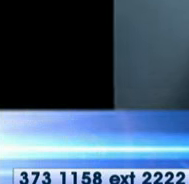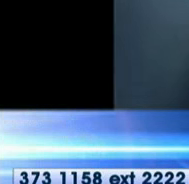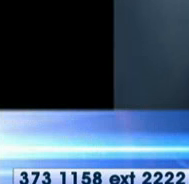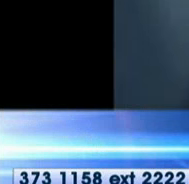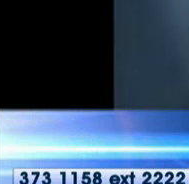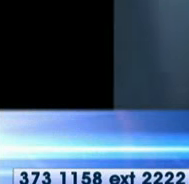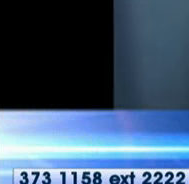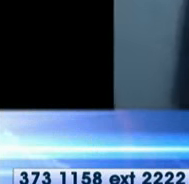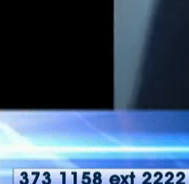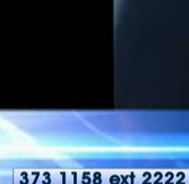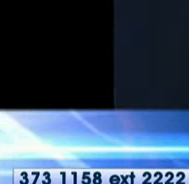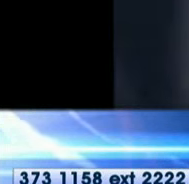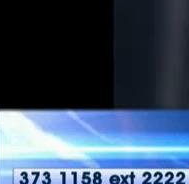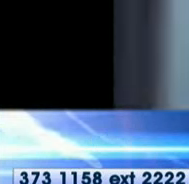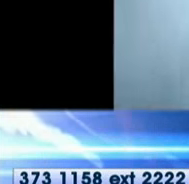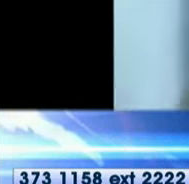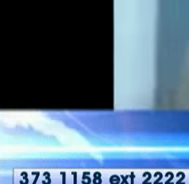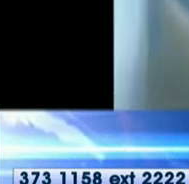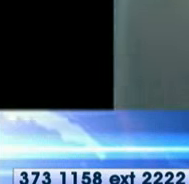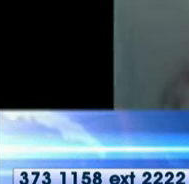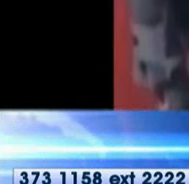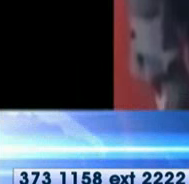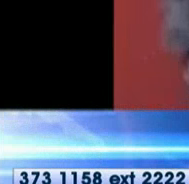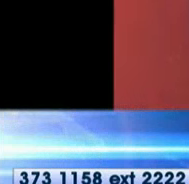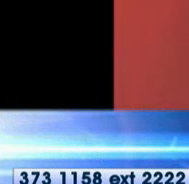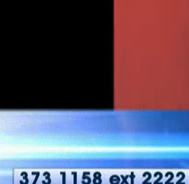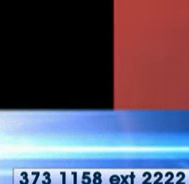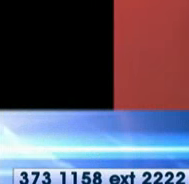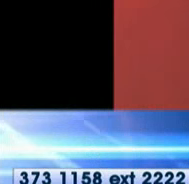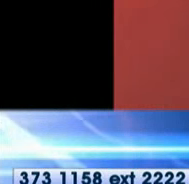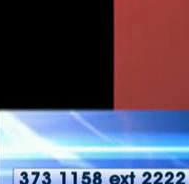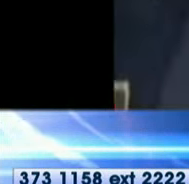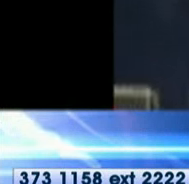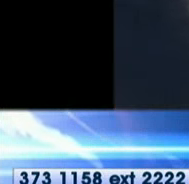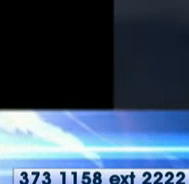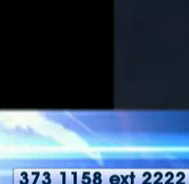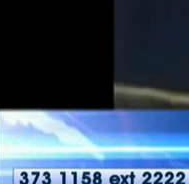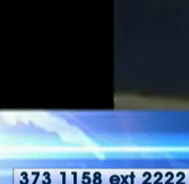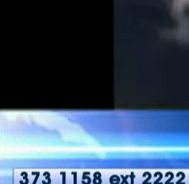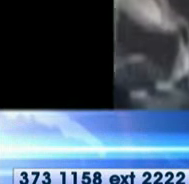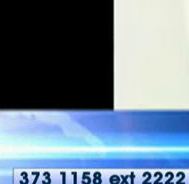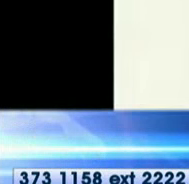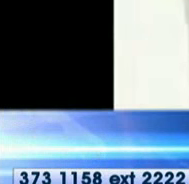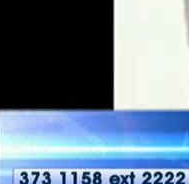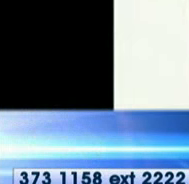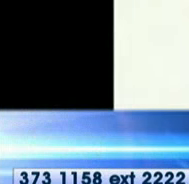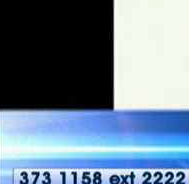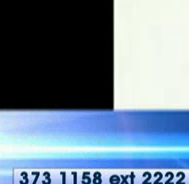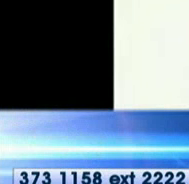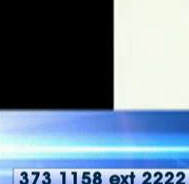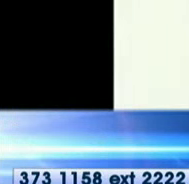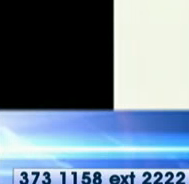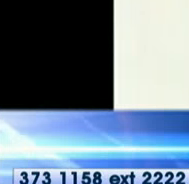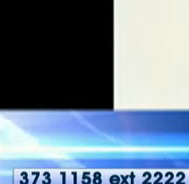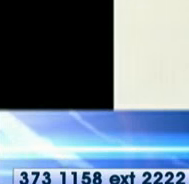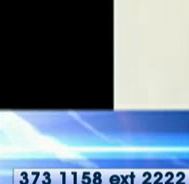y confirmó lo que sospechaba. Descubra en qué lugar ocurrió y cómo halló al esposo.